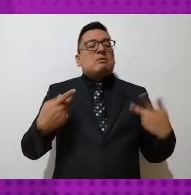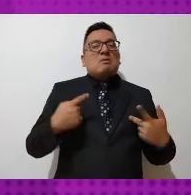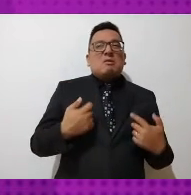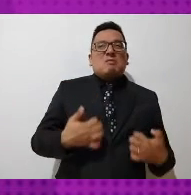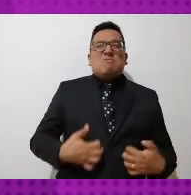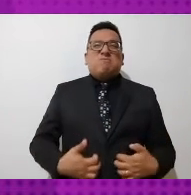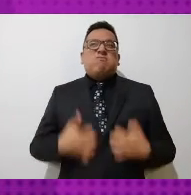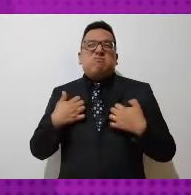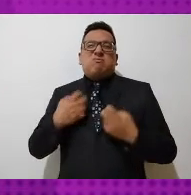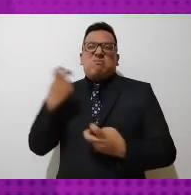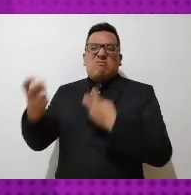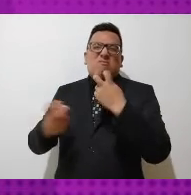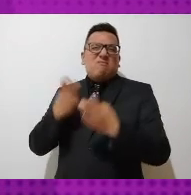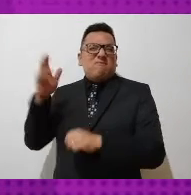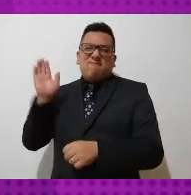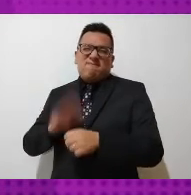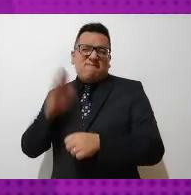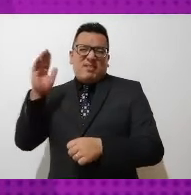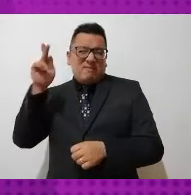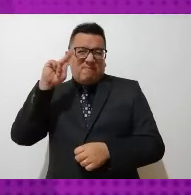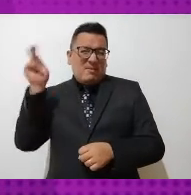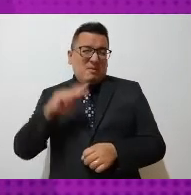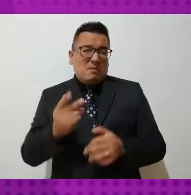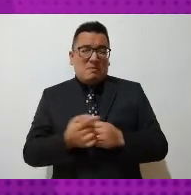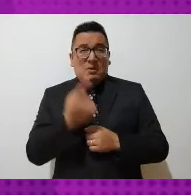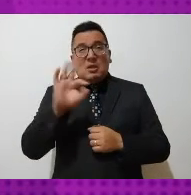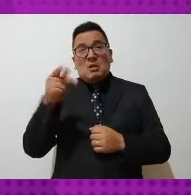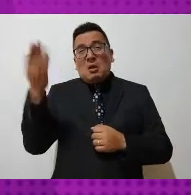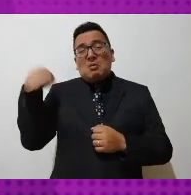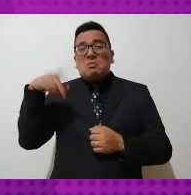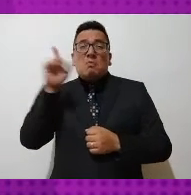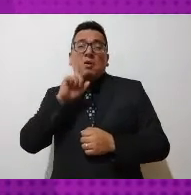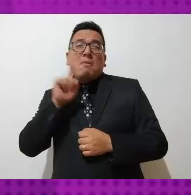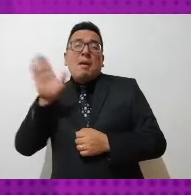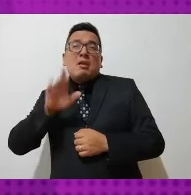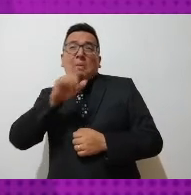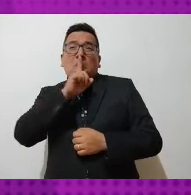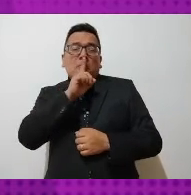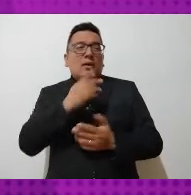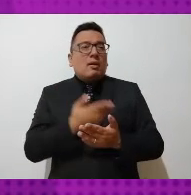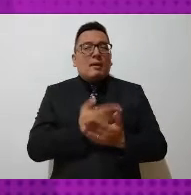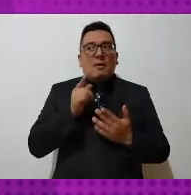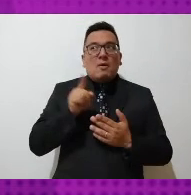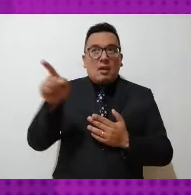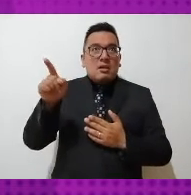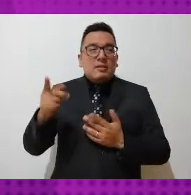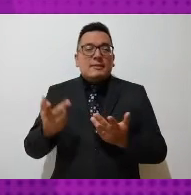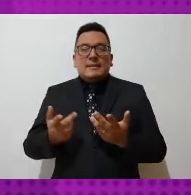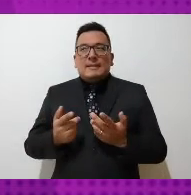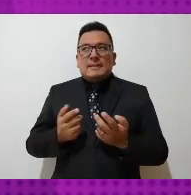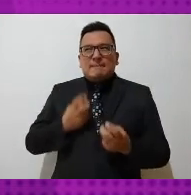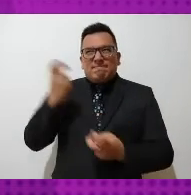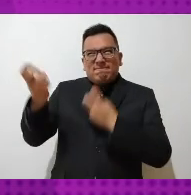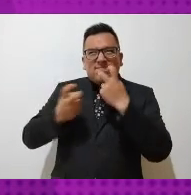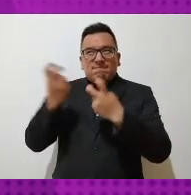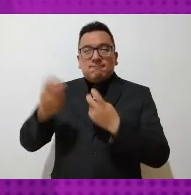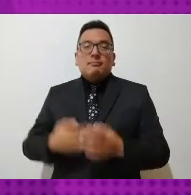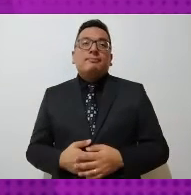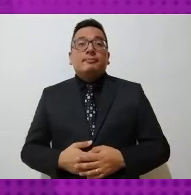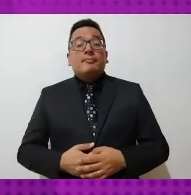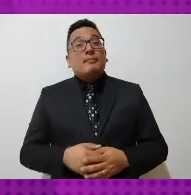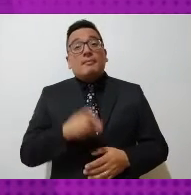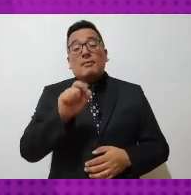género contra la mujer, porque ya está participando, porque antes la mujer no alzaba la voz. De igual forma, el hecho de